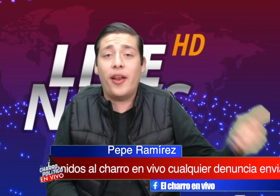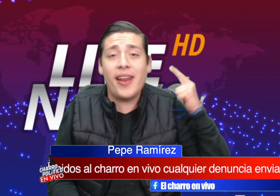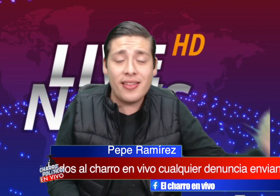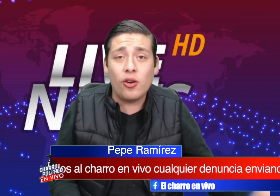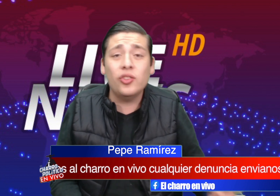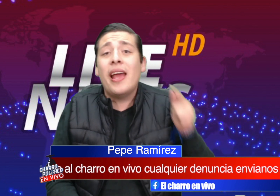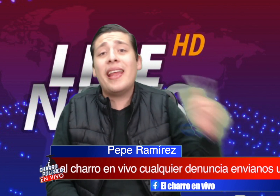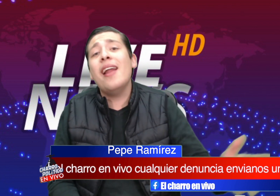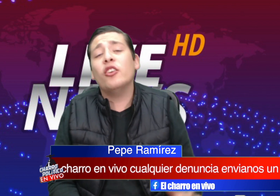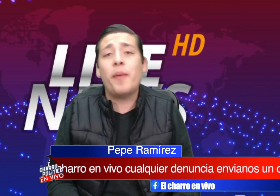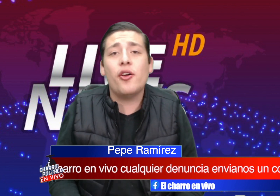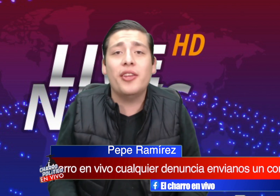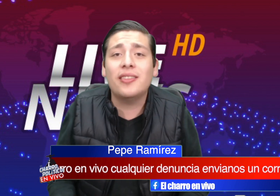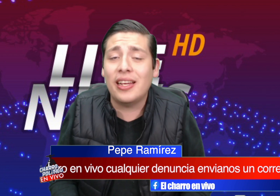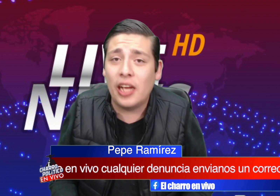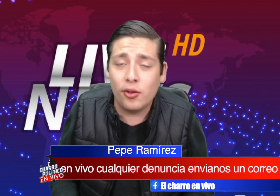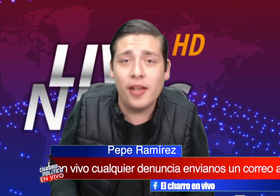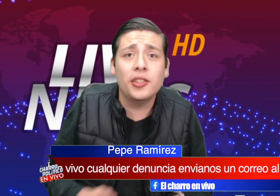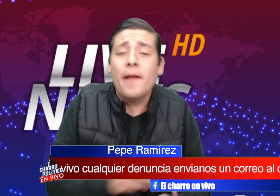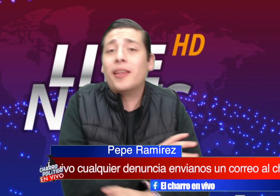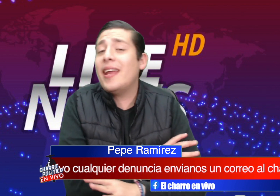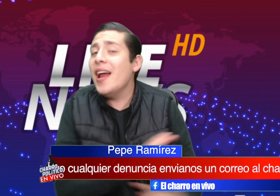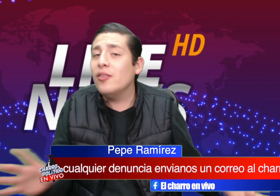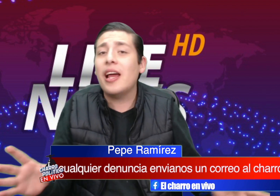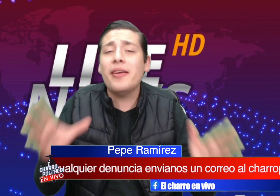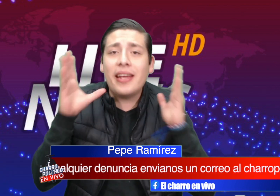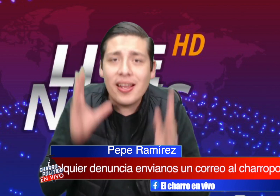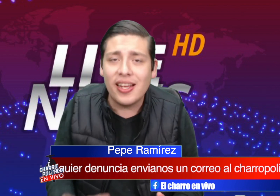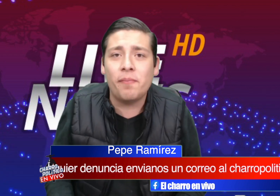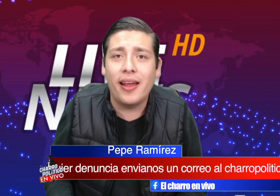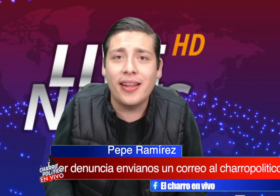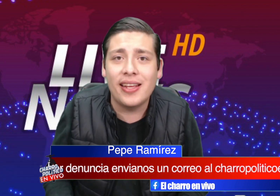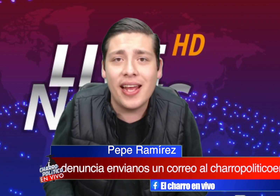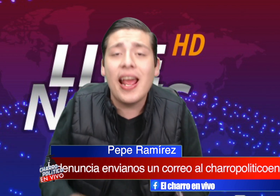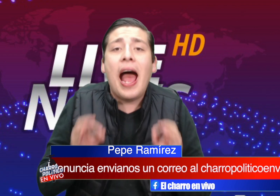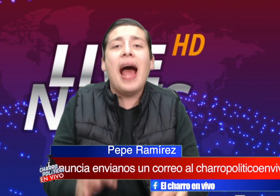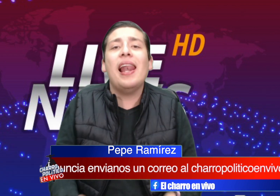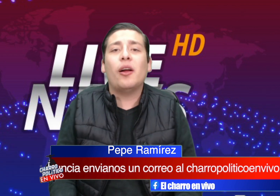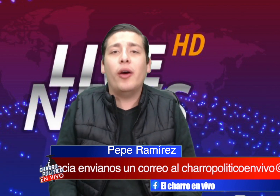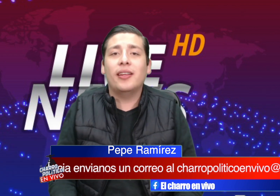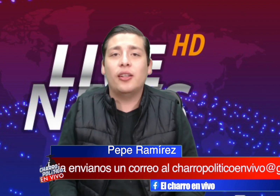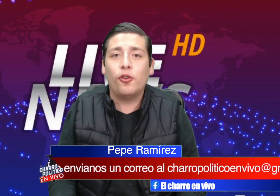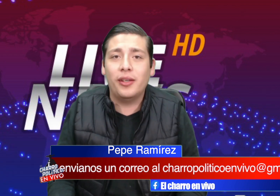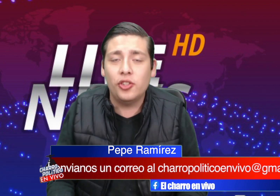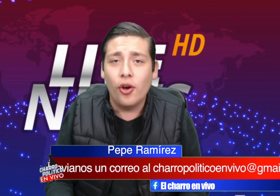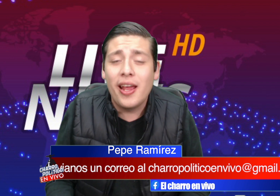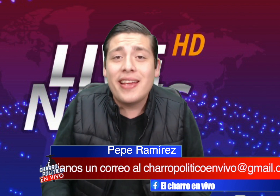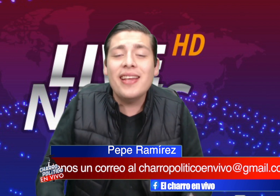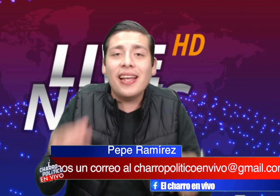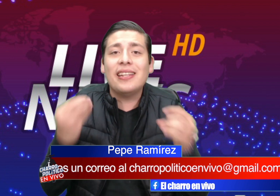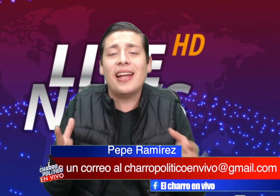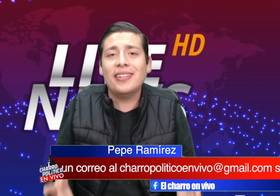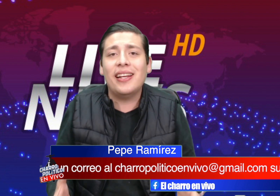preanistas frenéticos y a los periodistas chayoteros que ya no saben qué hacer para detener a la Cuarta Transformación.